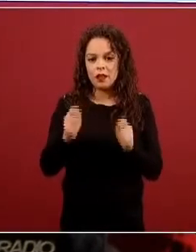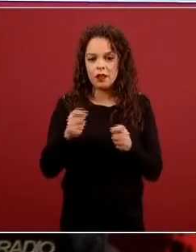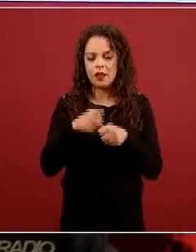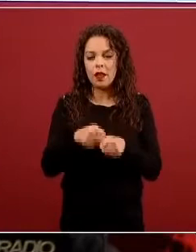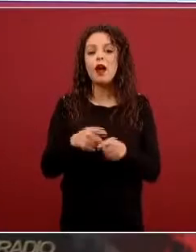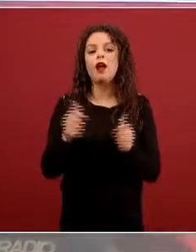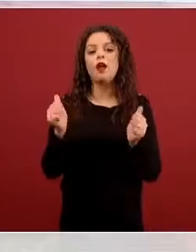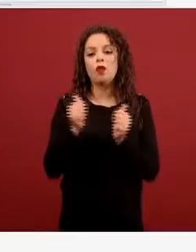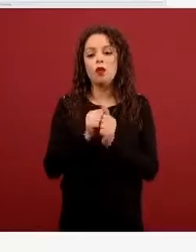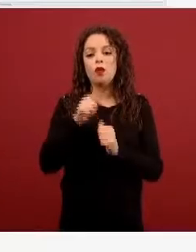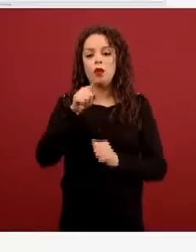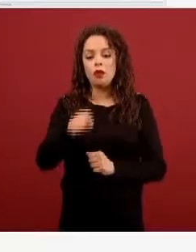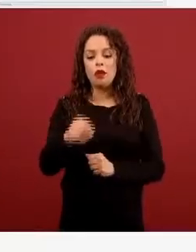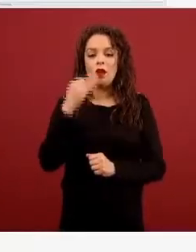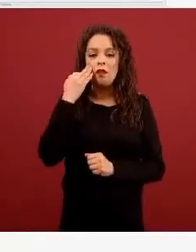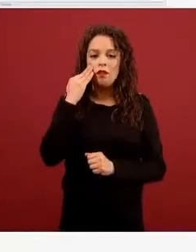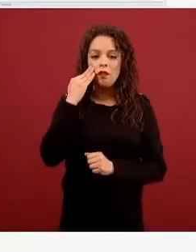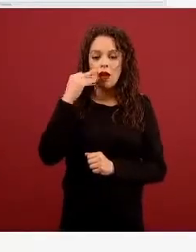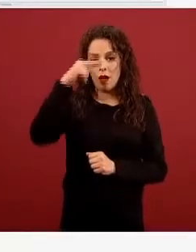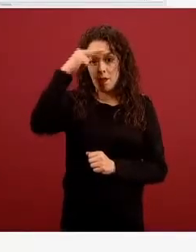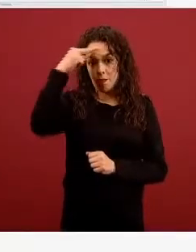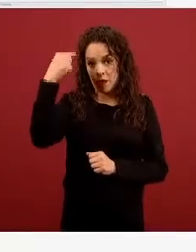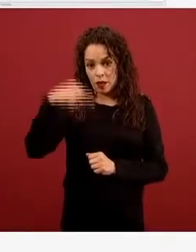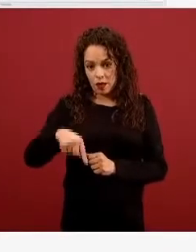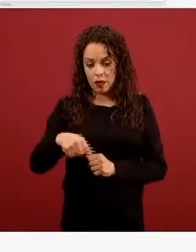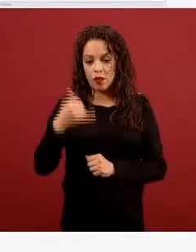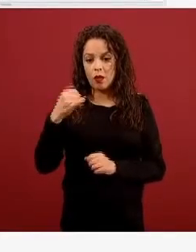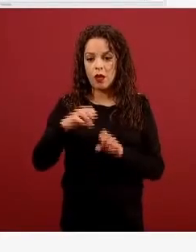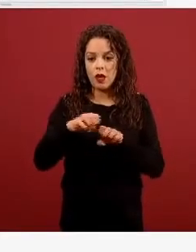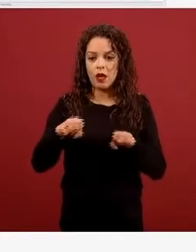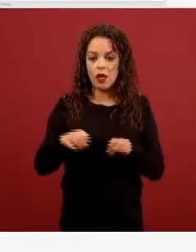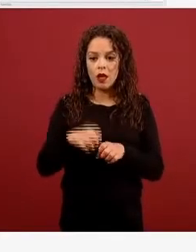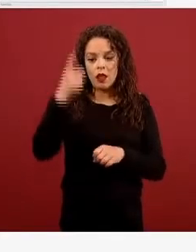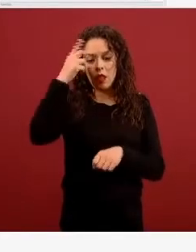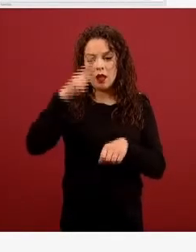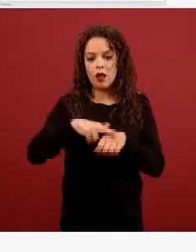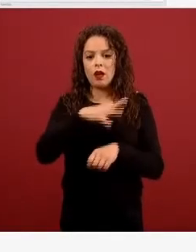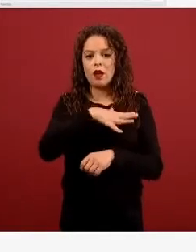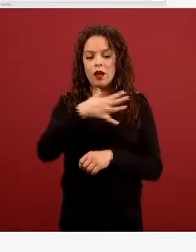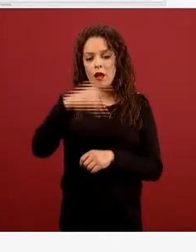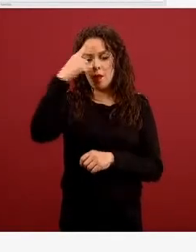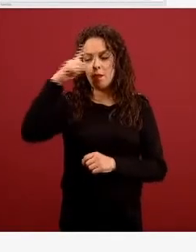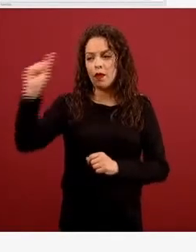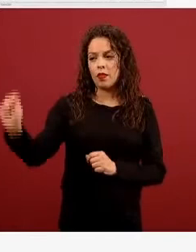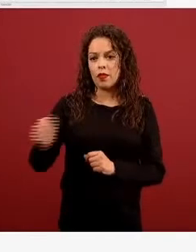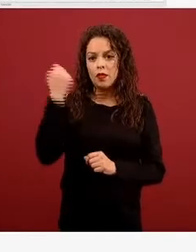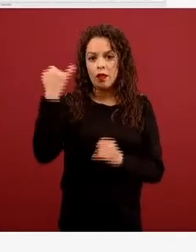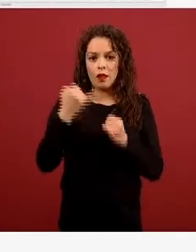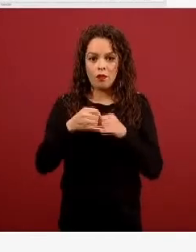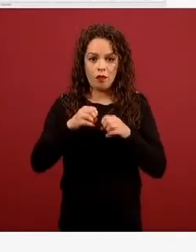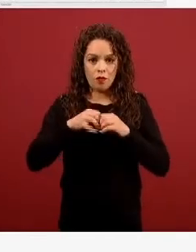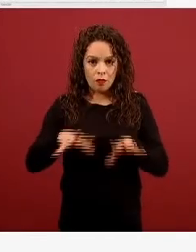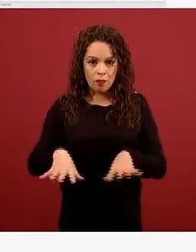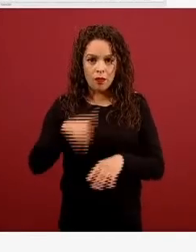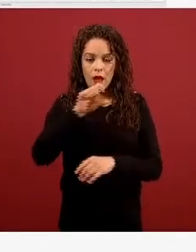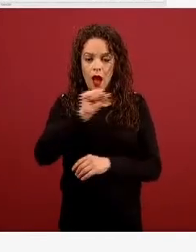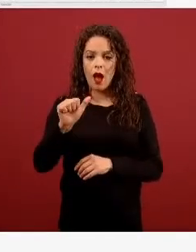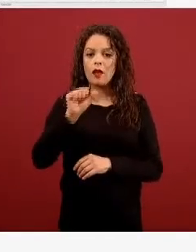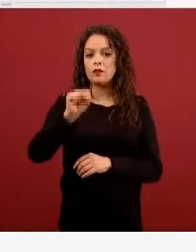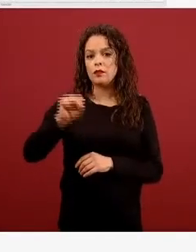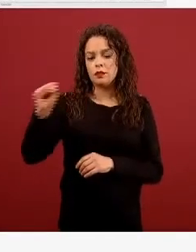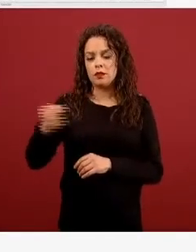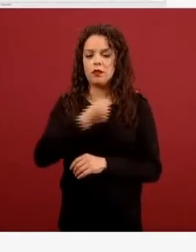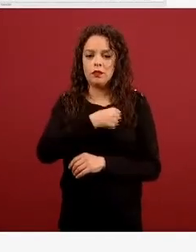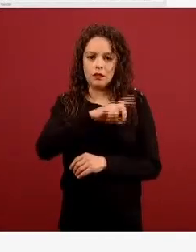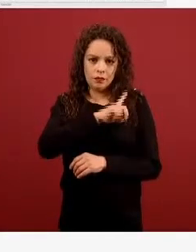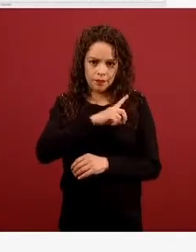Facebook México, el equipo de la Dirección General de Tecnologías de Información de la Secretaría de Salud y el